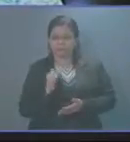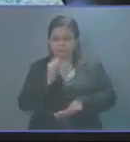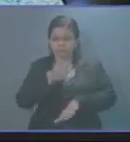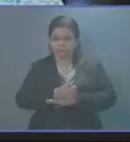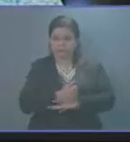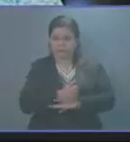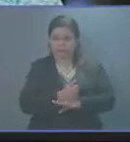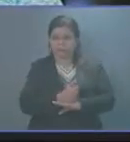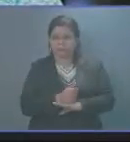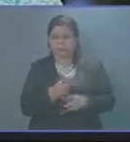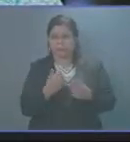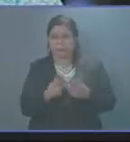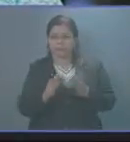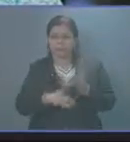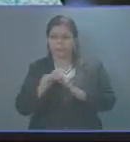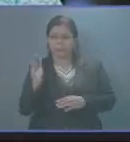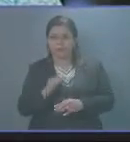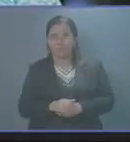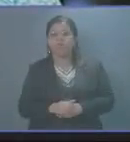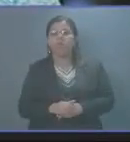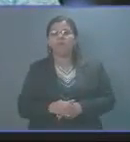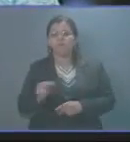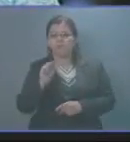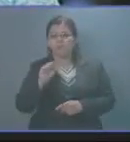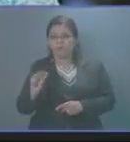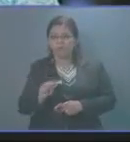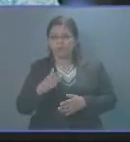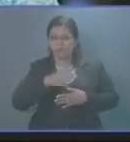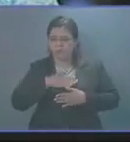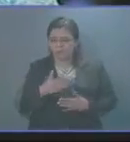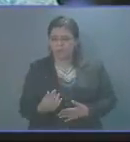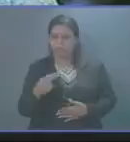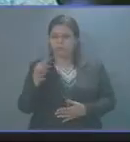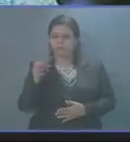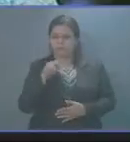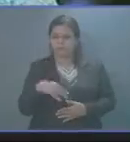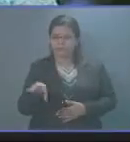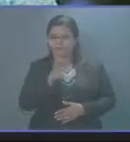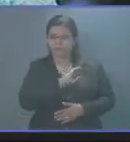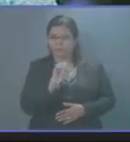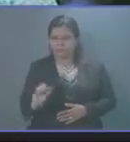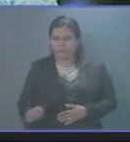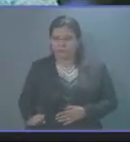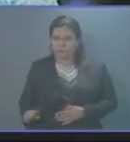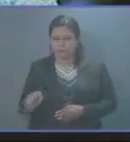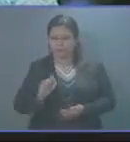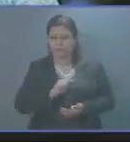establece que la nominación de noble amigo o amiga de El Salvador